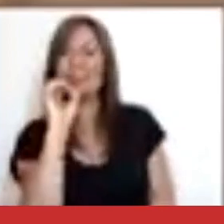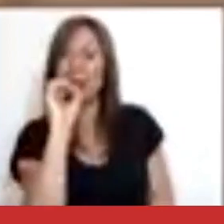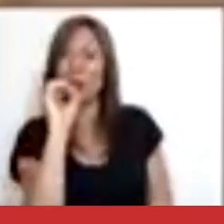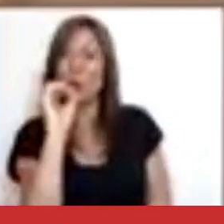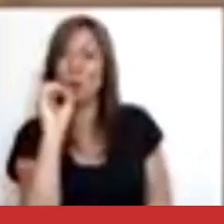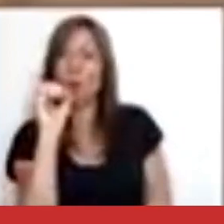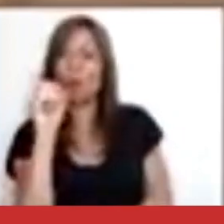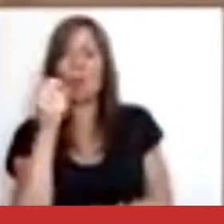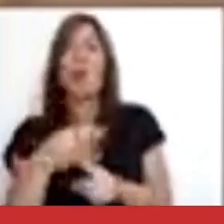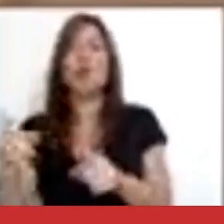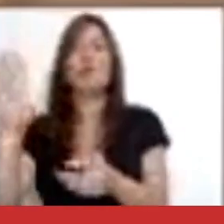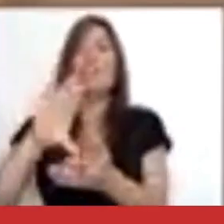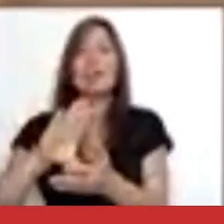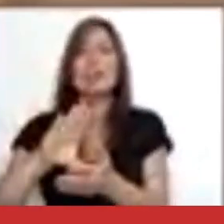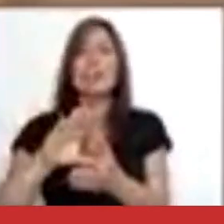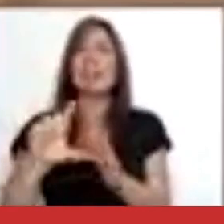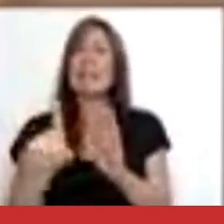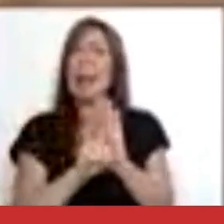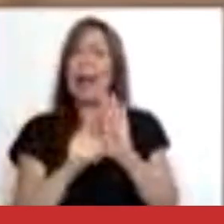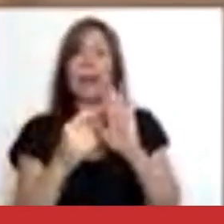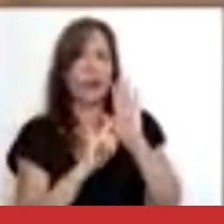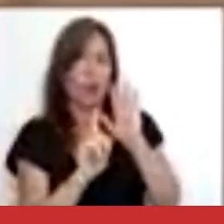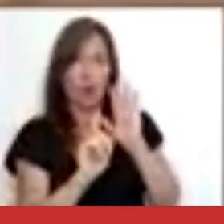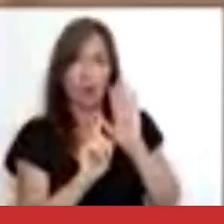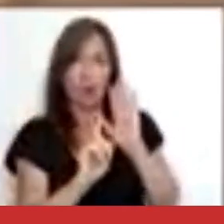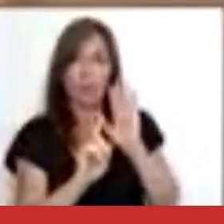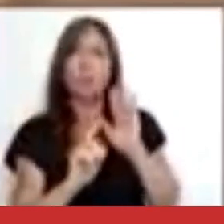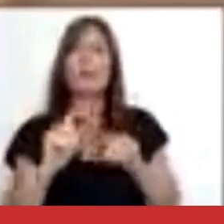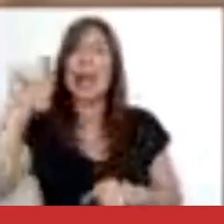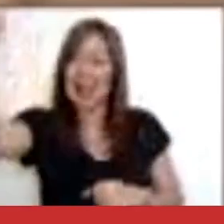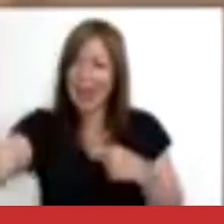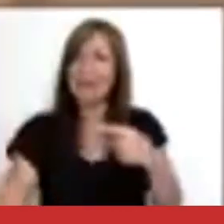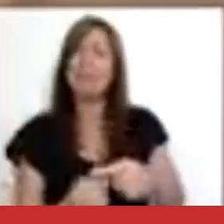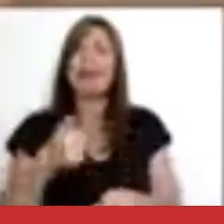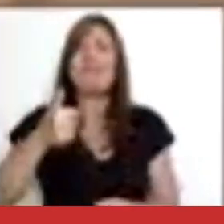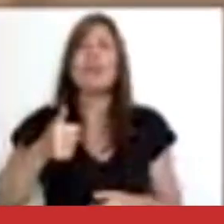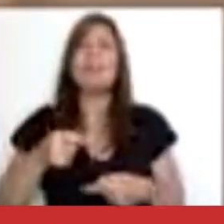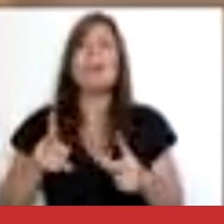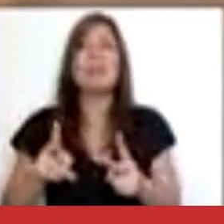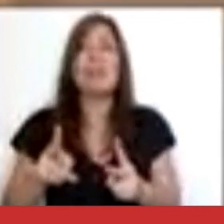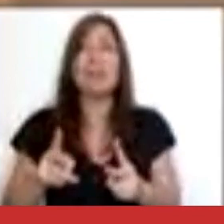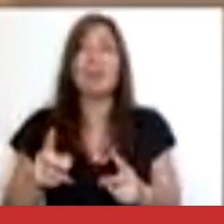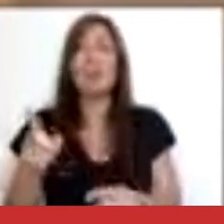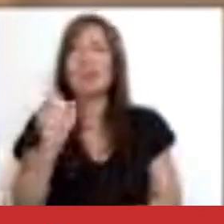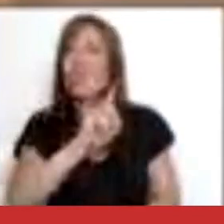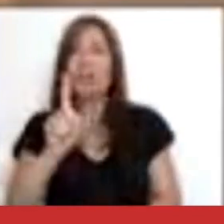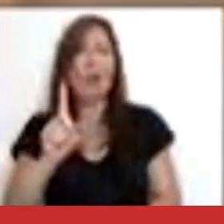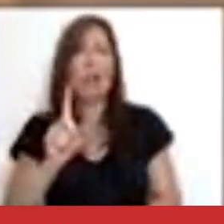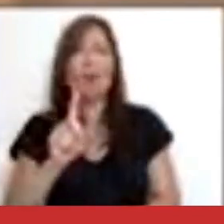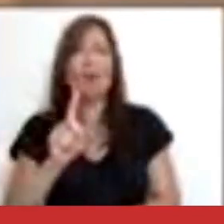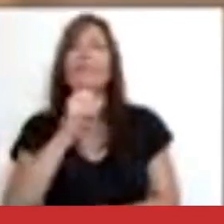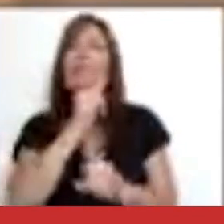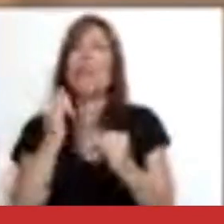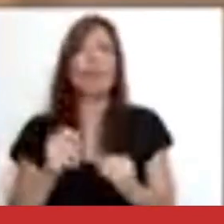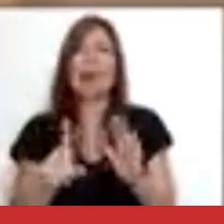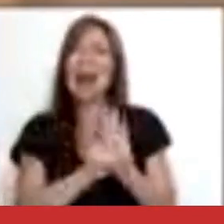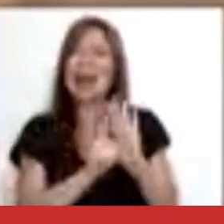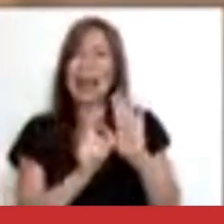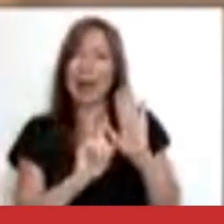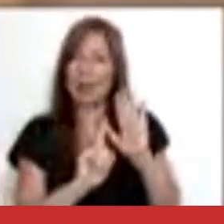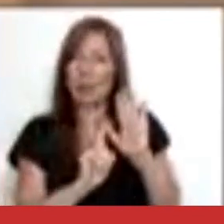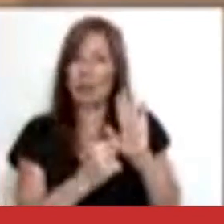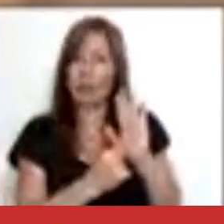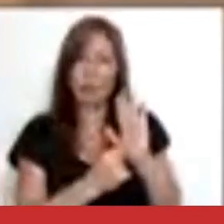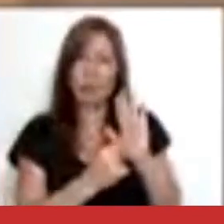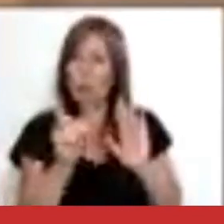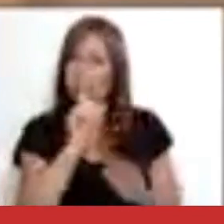tolerancia cero con la inmigración ilegal. Se entra por la puerta, no por las ventanas. Construiremos zanjas en las